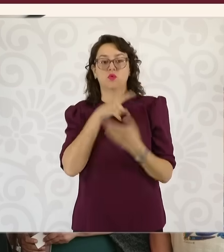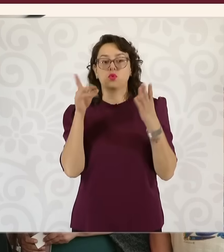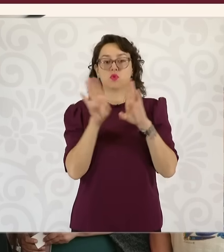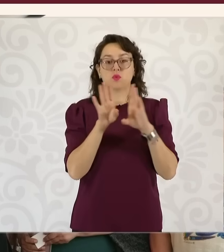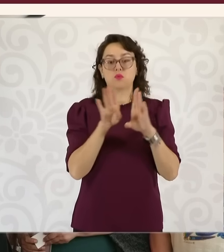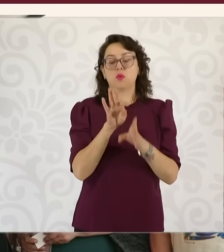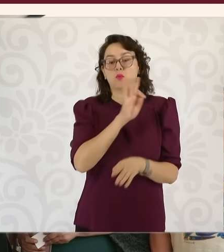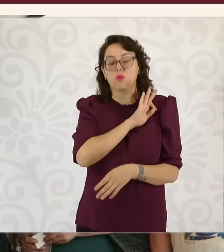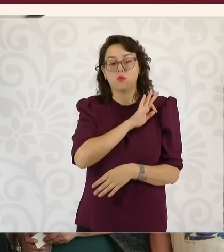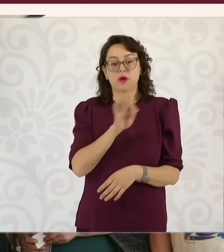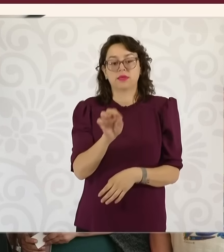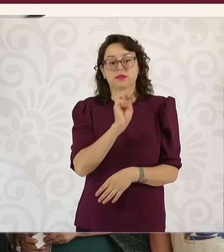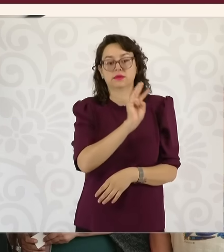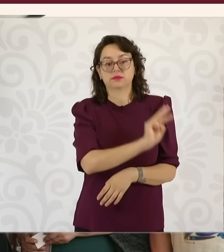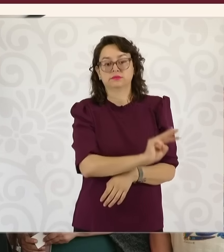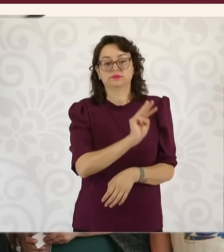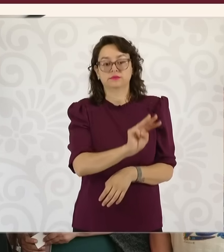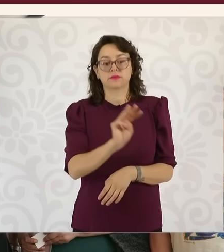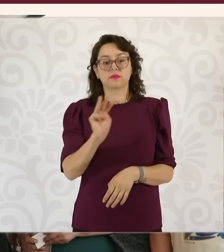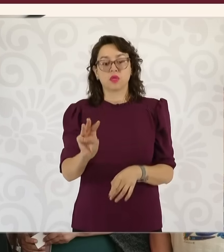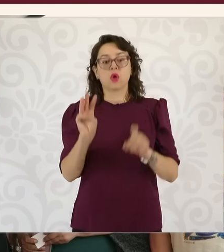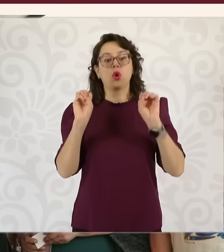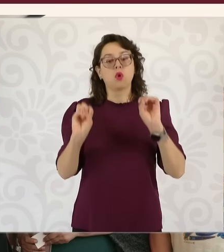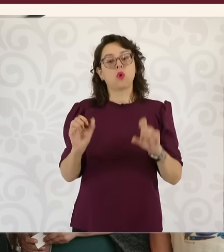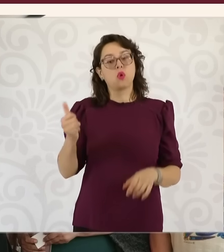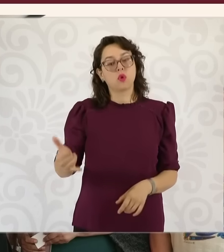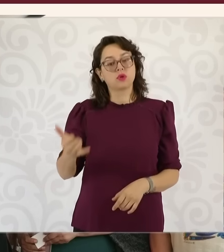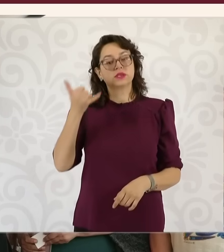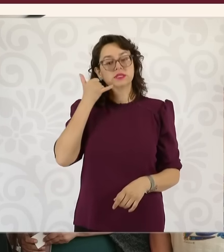página de internet o llamando al